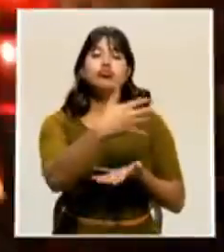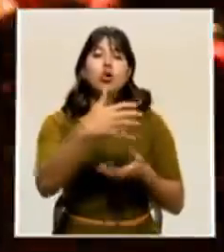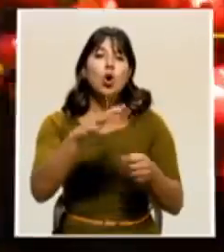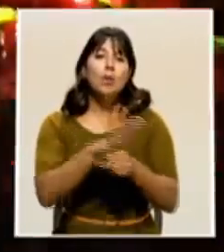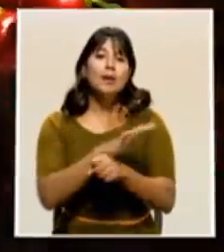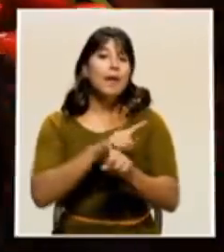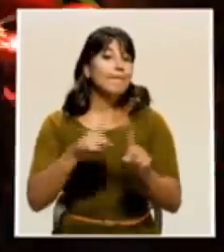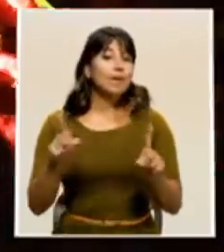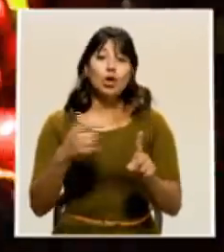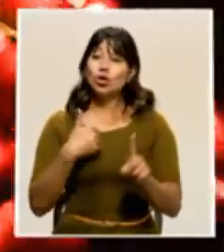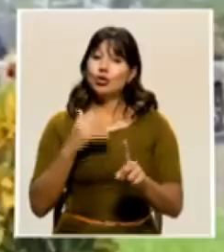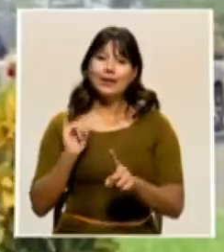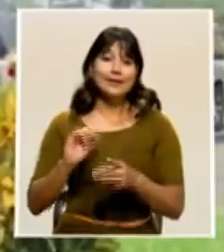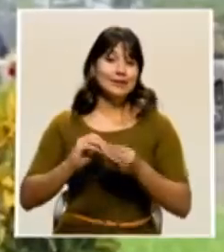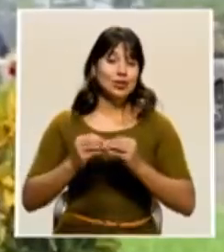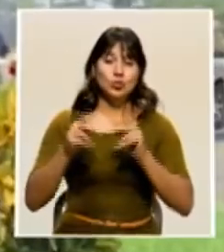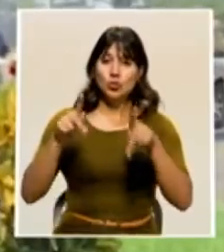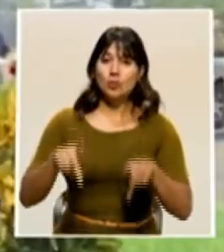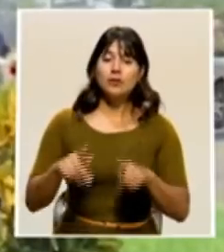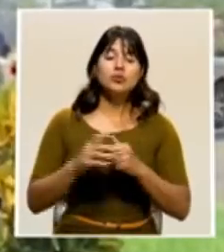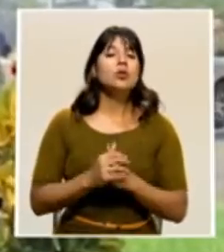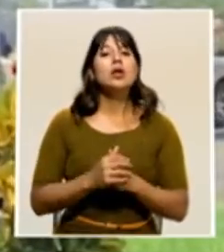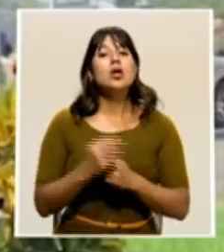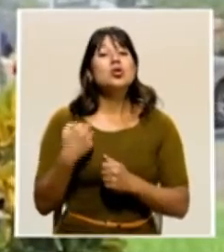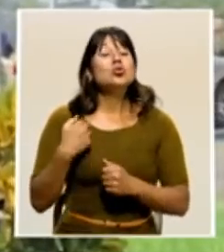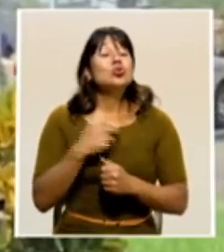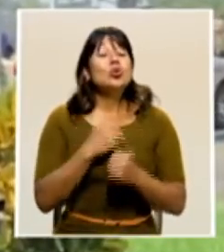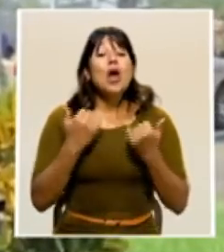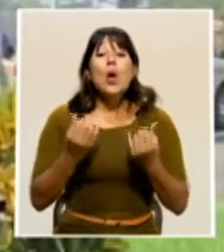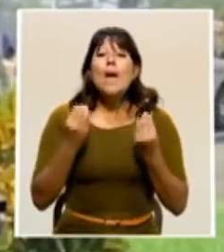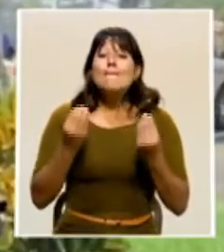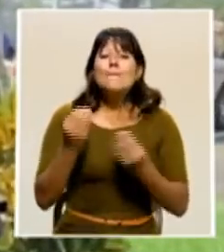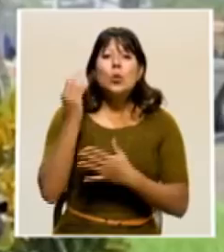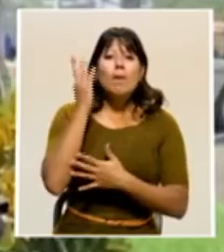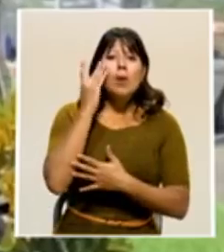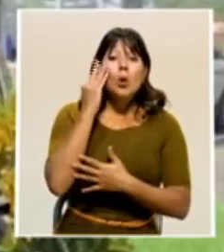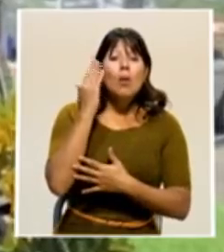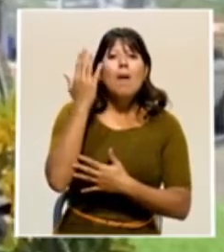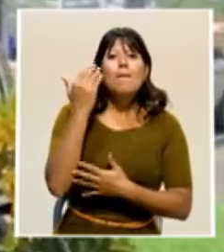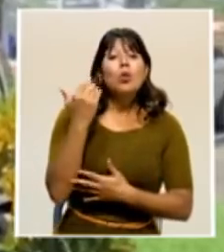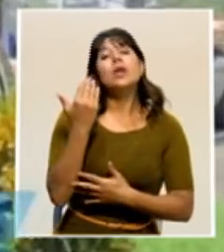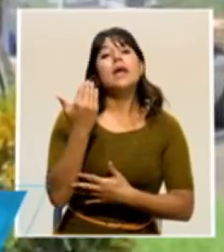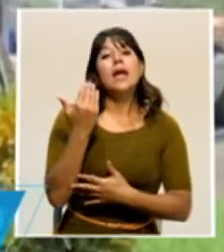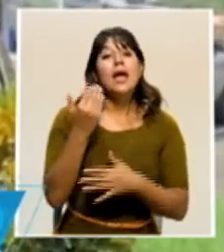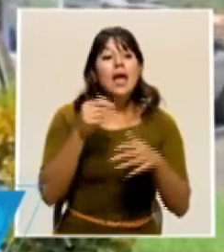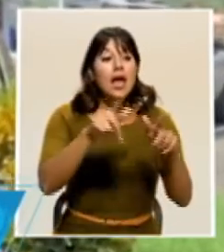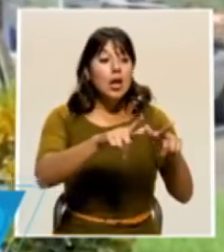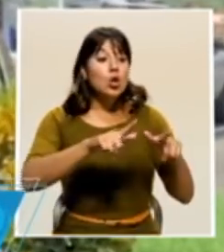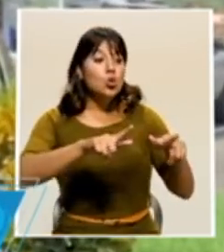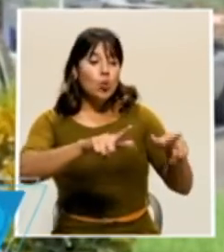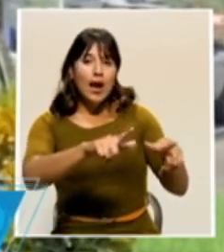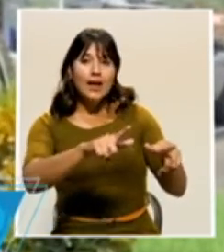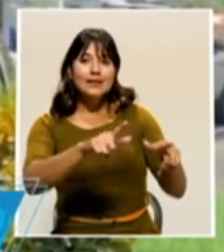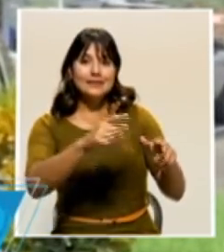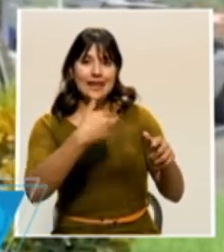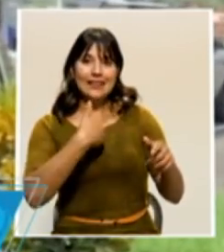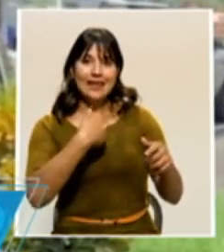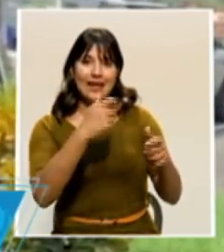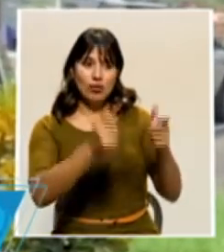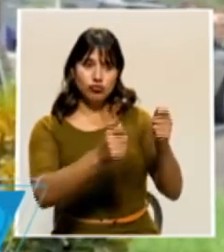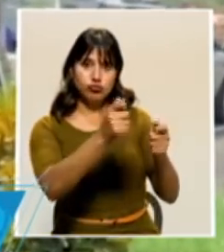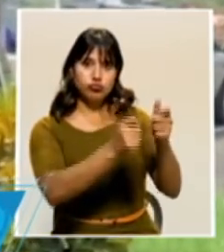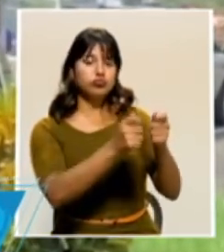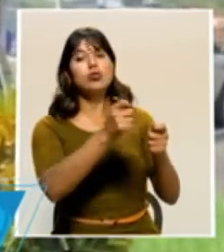cuenta con esa planilla. Hemos estado muy preocupados en estos días porque las zonas de maduración temprana han